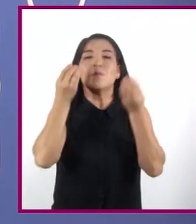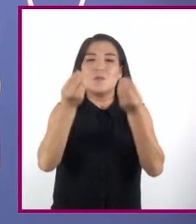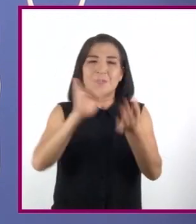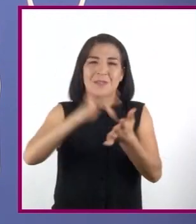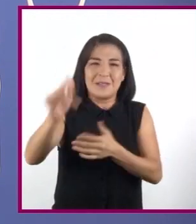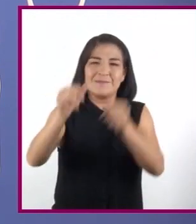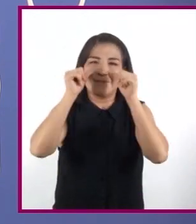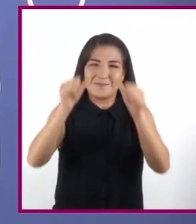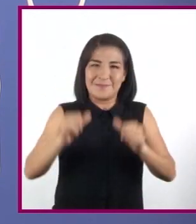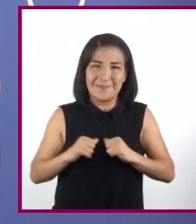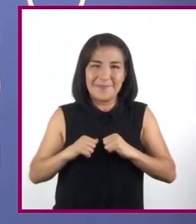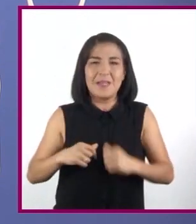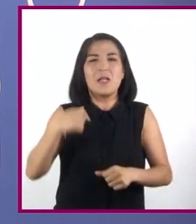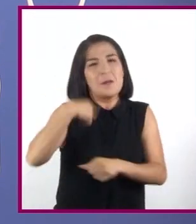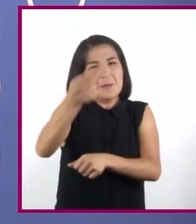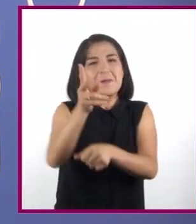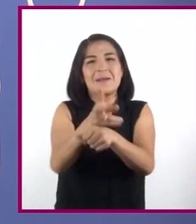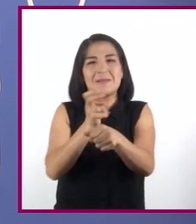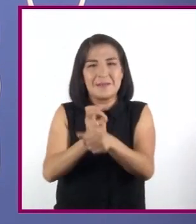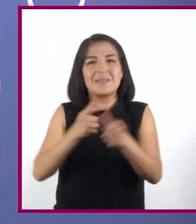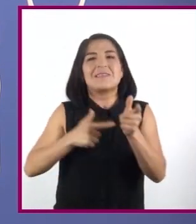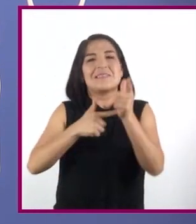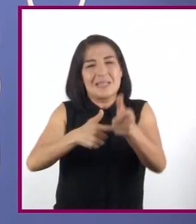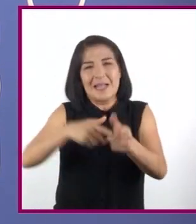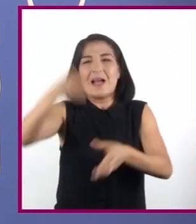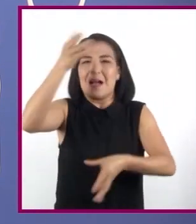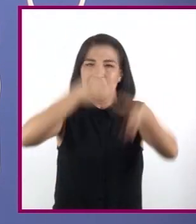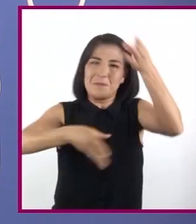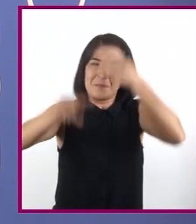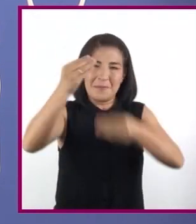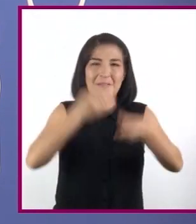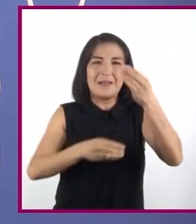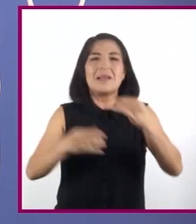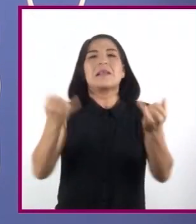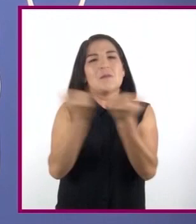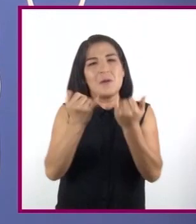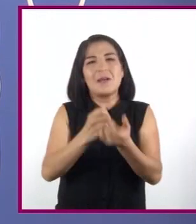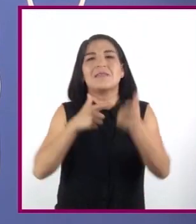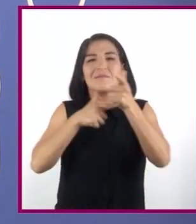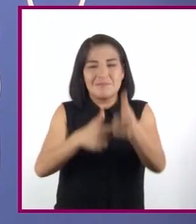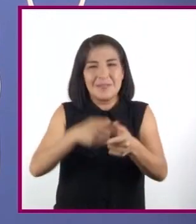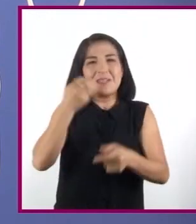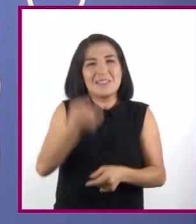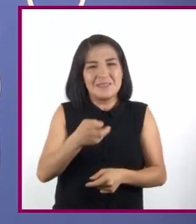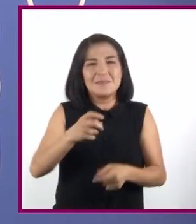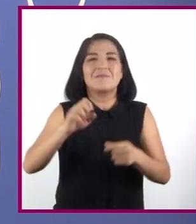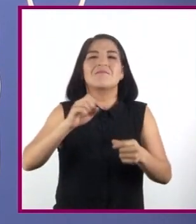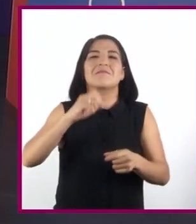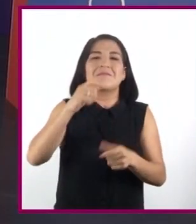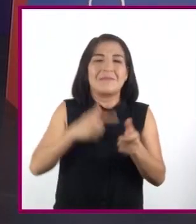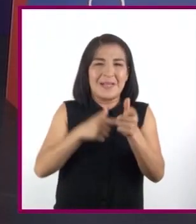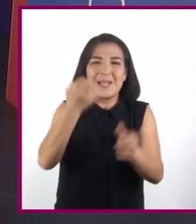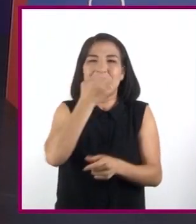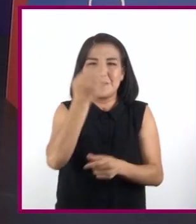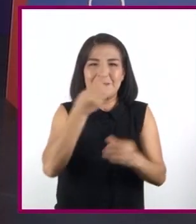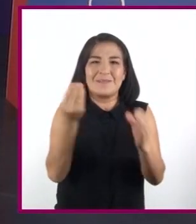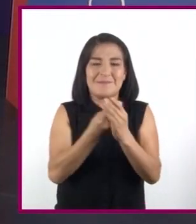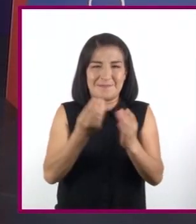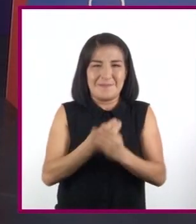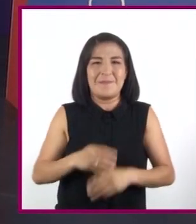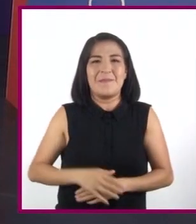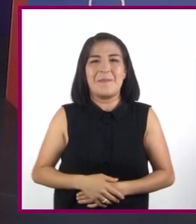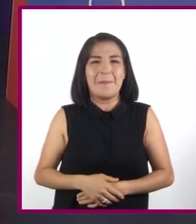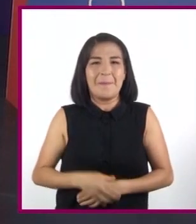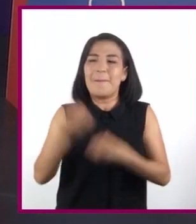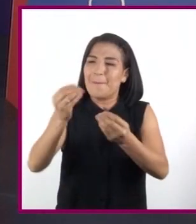por su atención. Los invito a que continúen aprendiendo y, por supuesto, que sigamos adelante en este ciclo escolar. Profe, muchas gracias